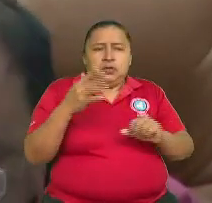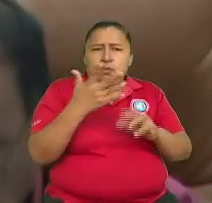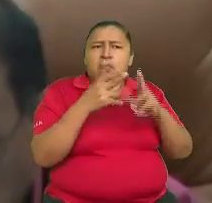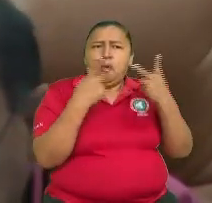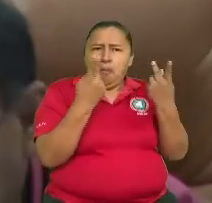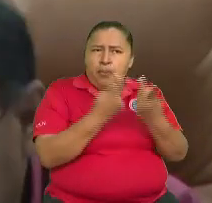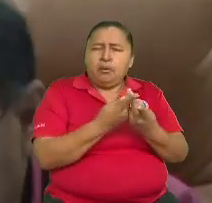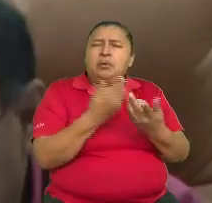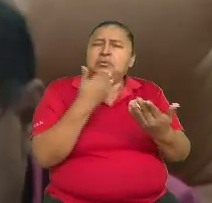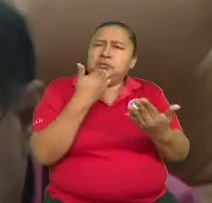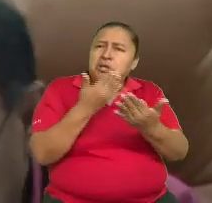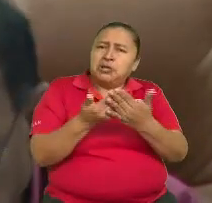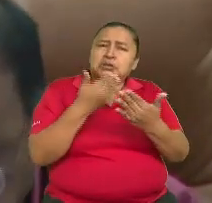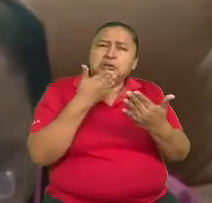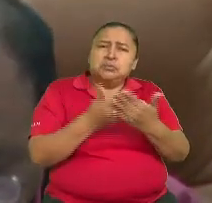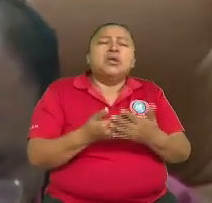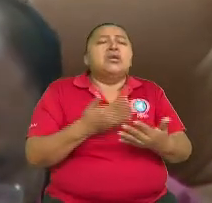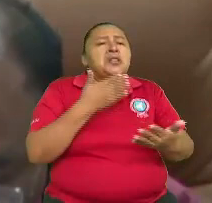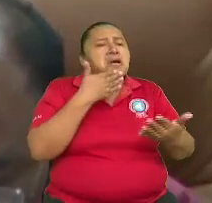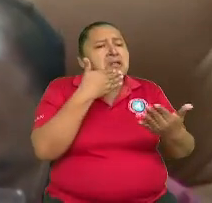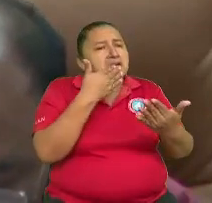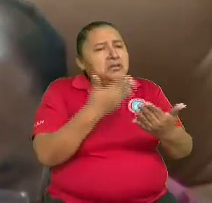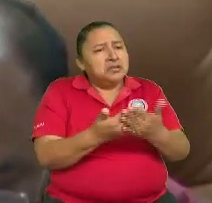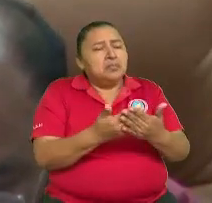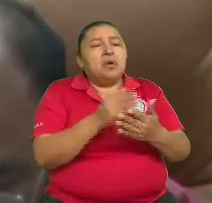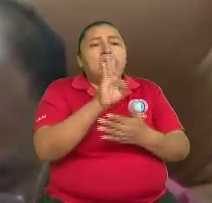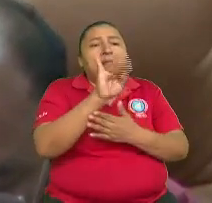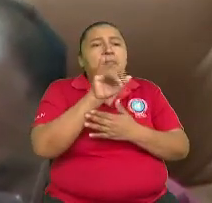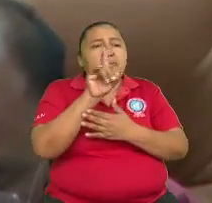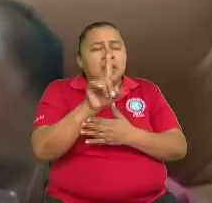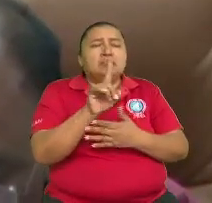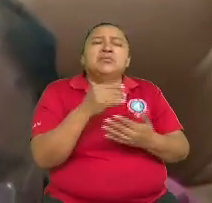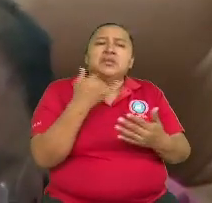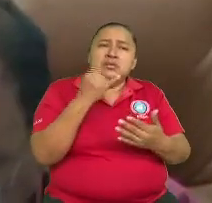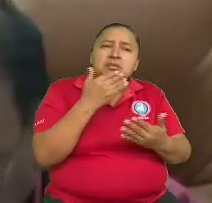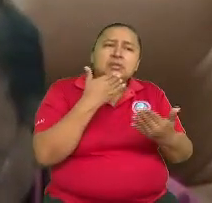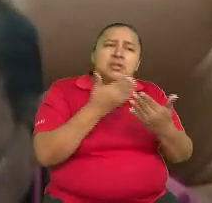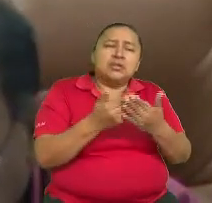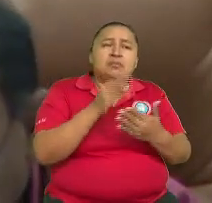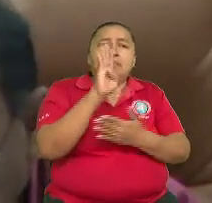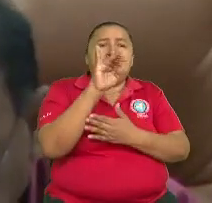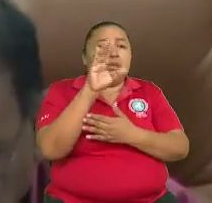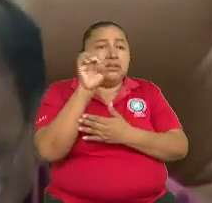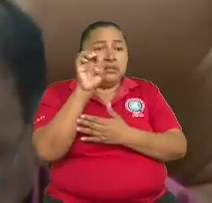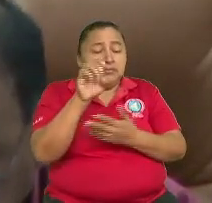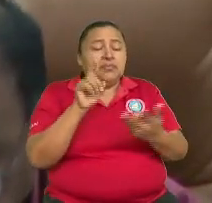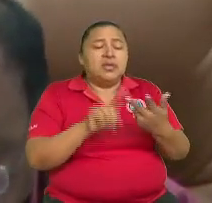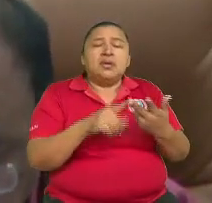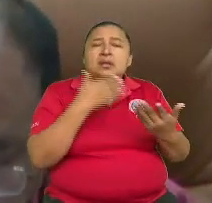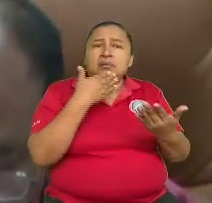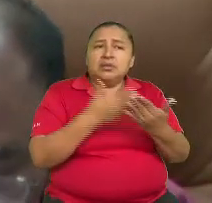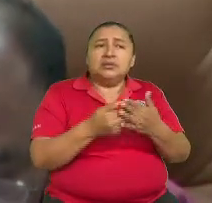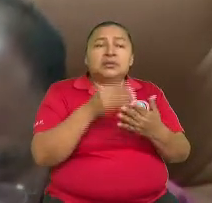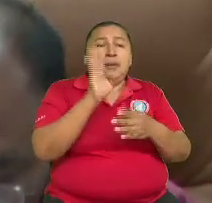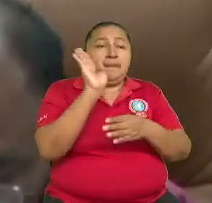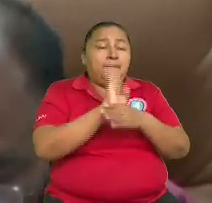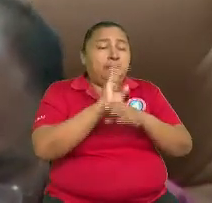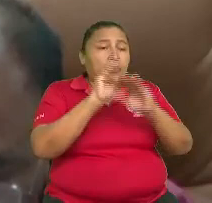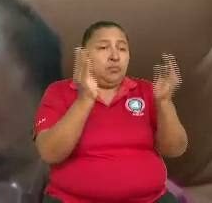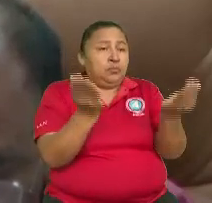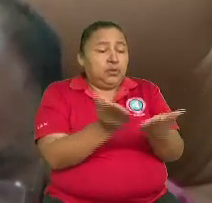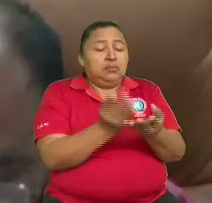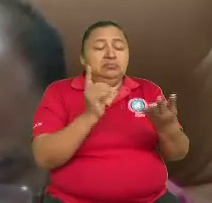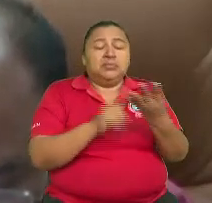con gratitud. Y le agradecemos al BID. Y le agradecemos al BESIE, y le agradecemos al Banco Mundial, y